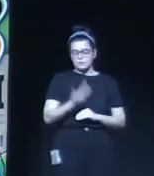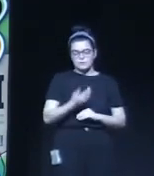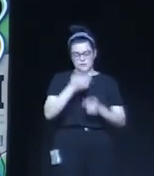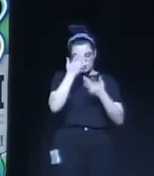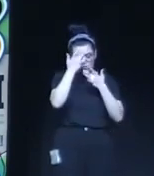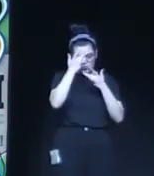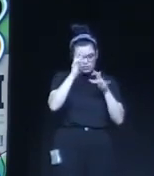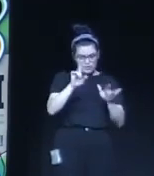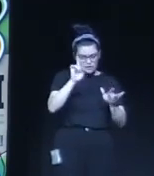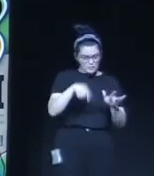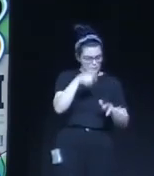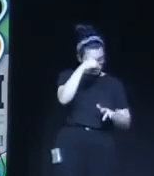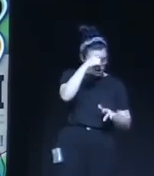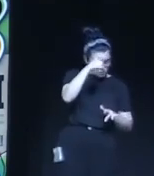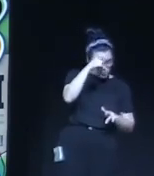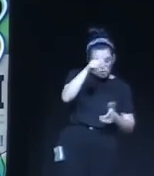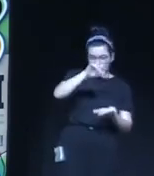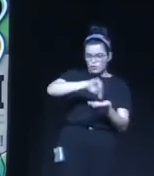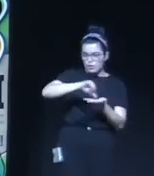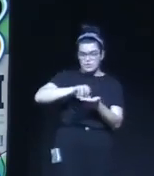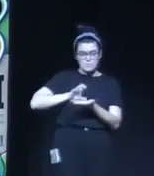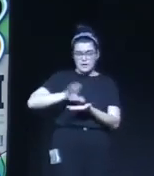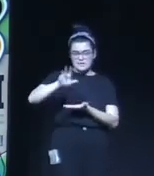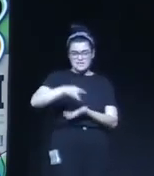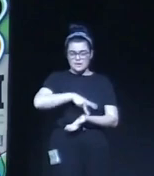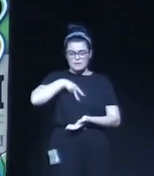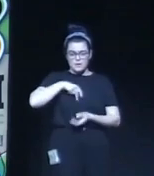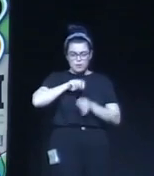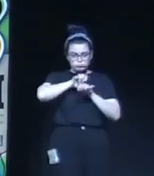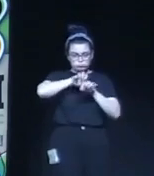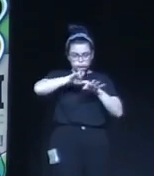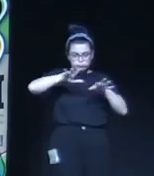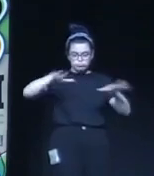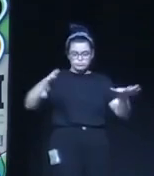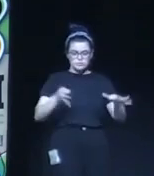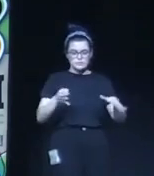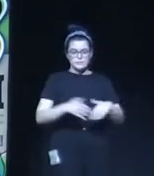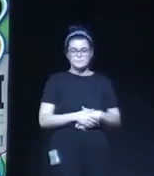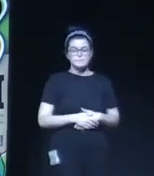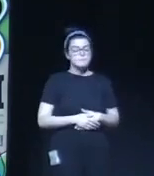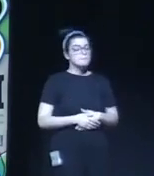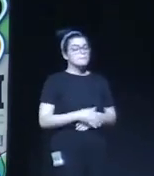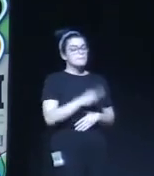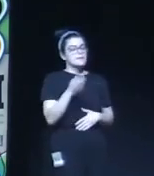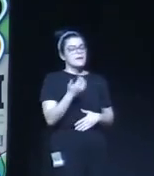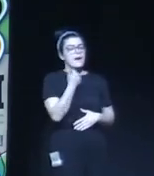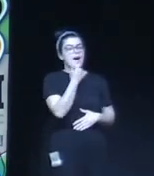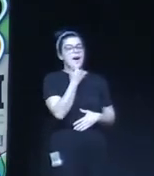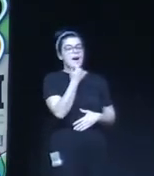desde los pueblos hasta las ciudades y hasta los países, ¿no? ¿Alguien se anima?